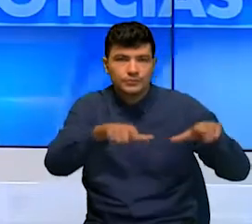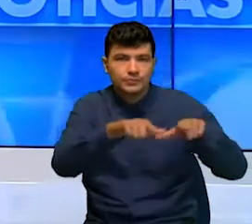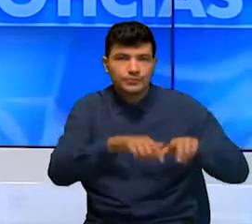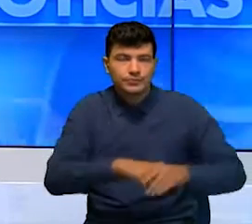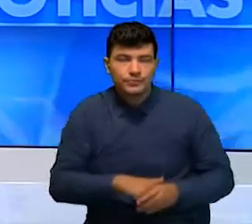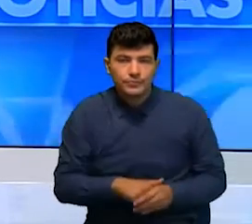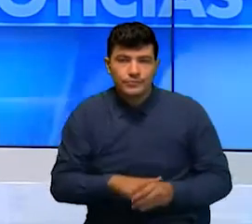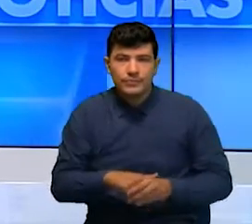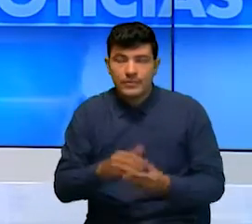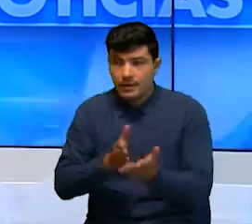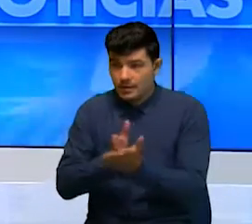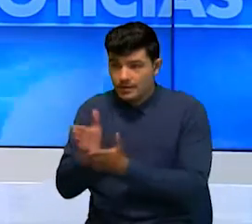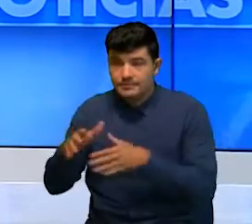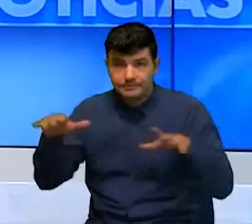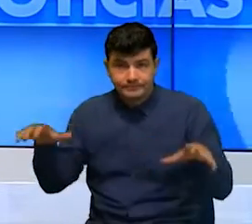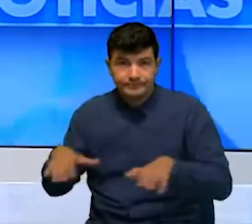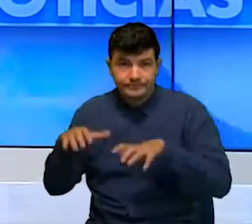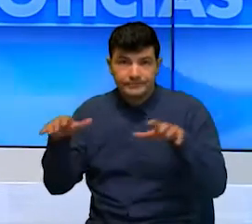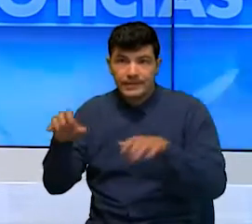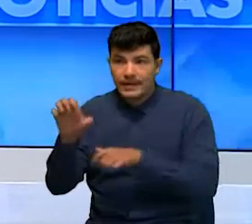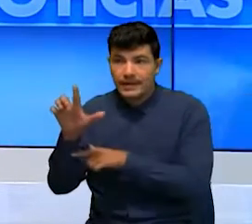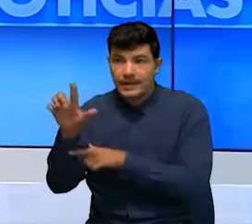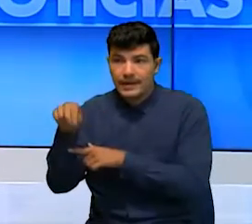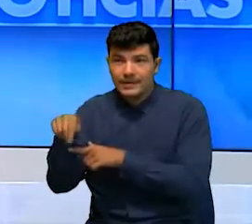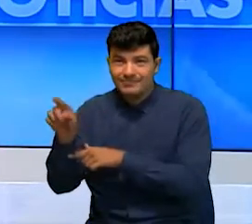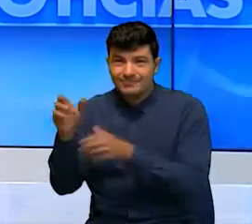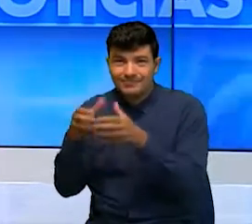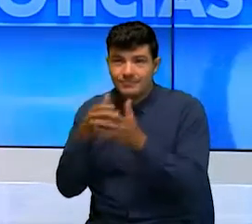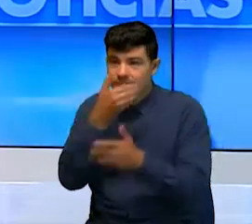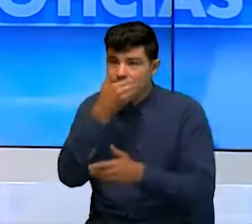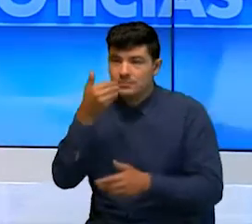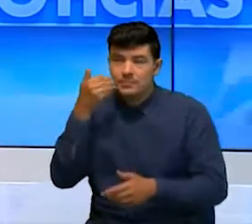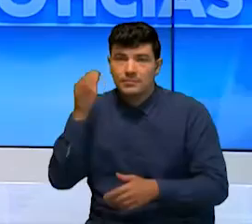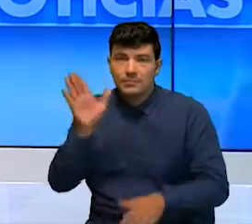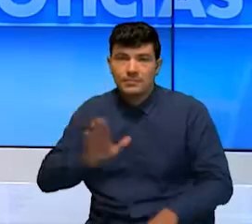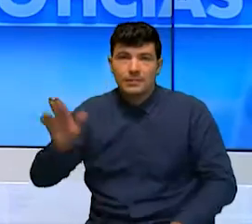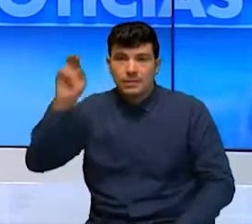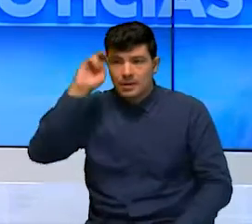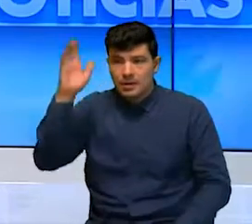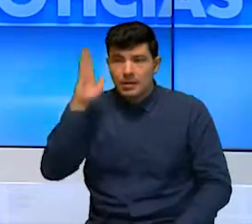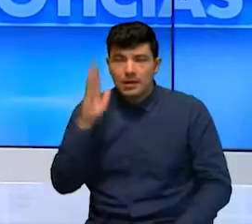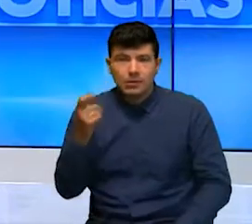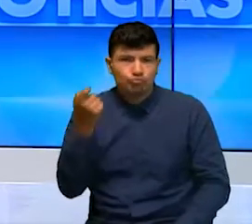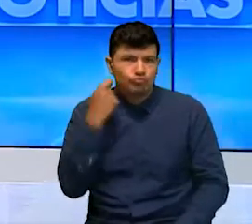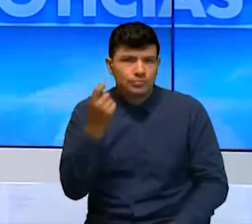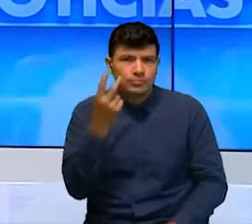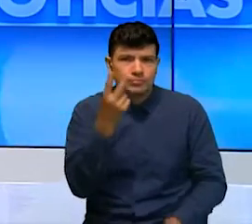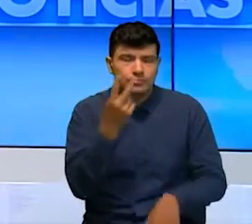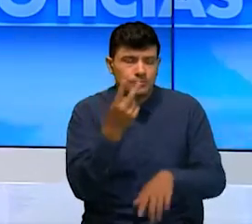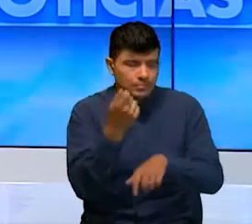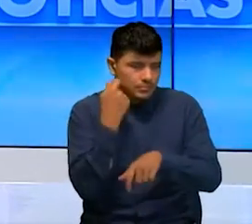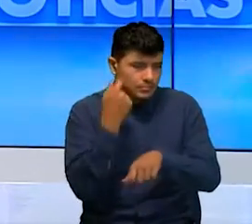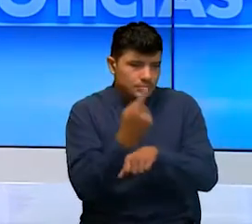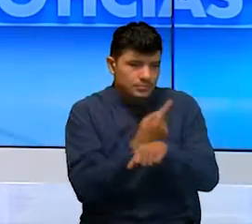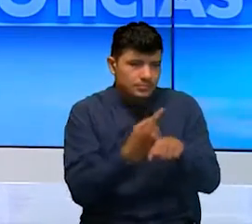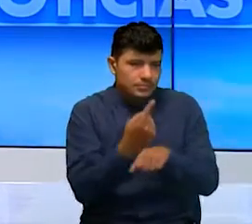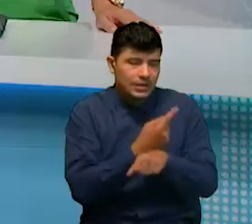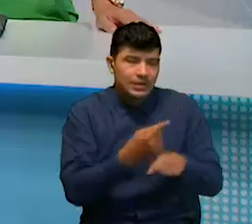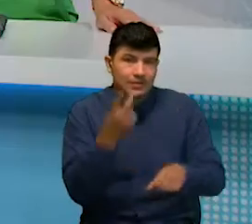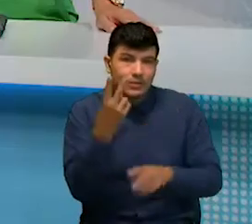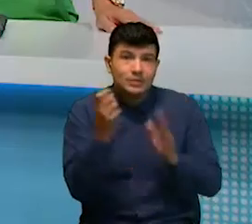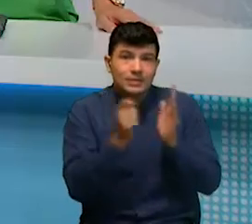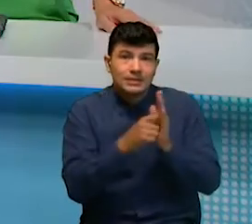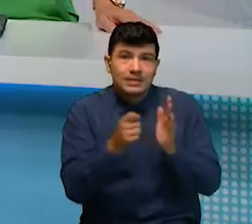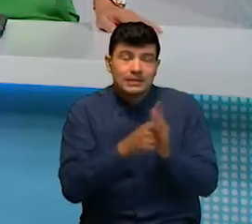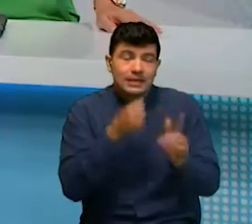Y siguen las acciones del ELN Norte de Santander. En las últimas horas se presentaron dos intentos de atentados a la fuerza pública en vías de